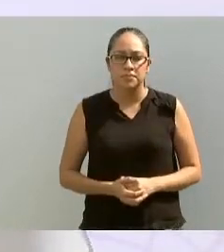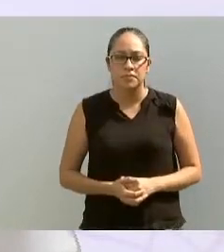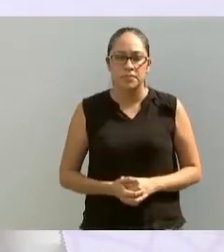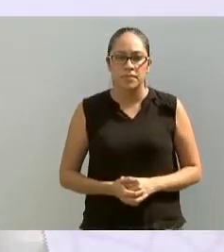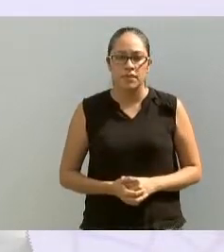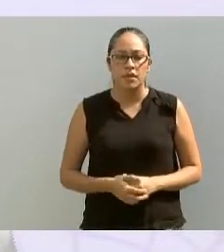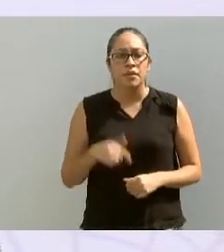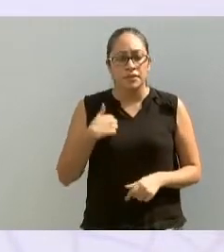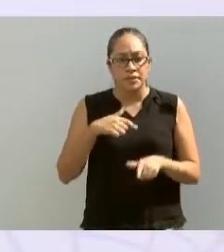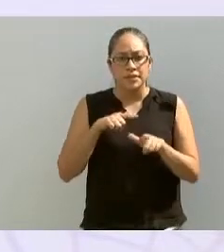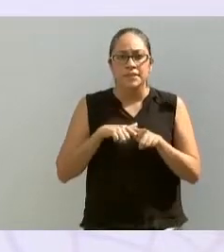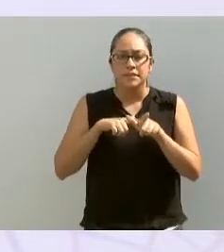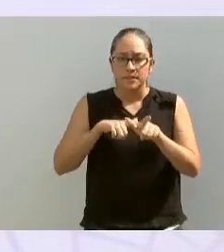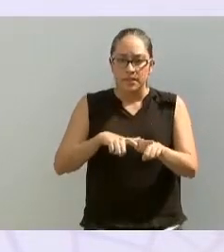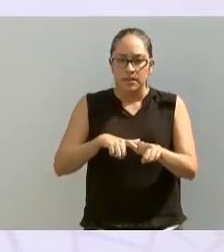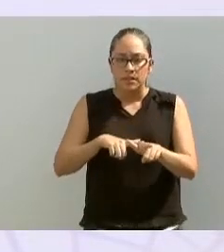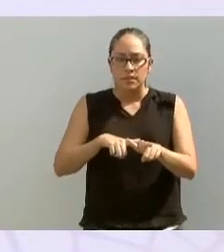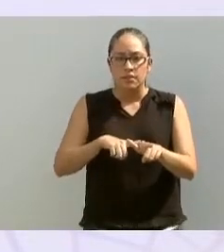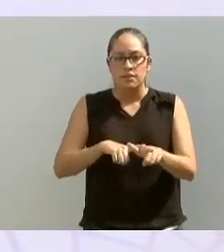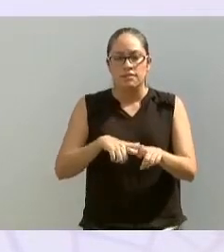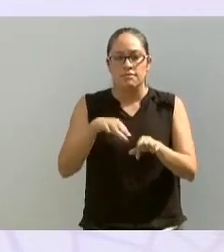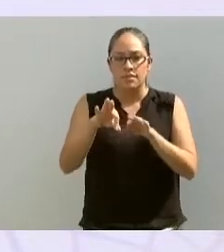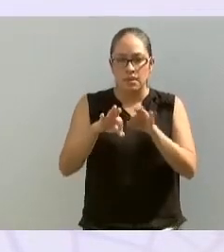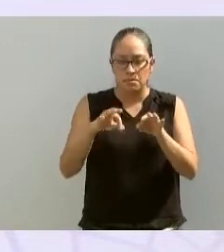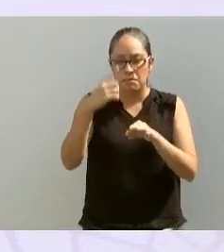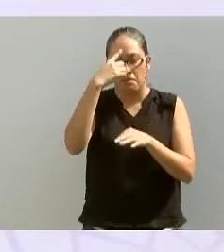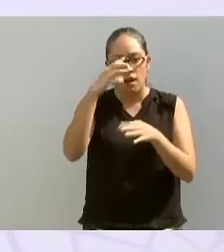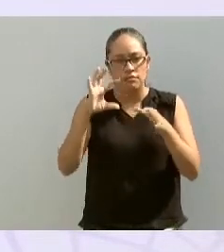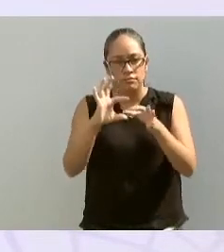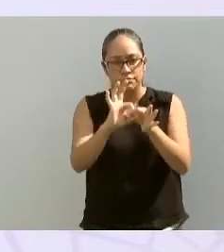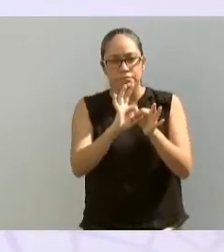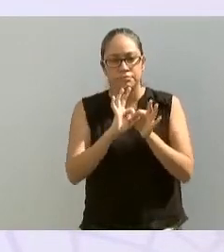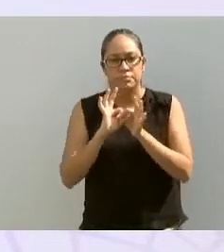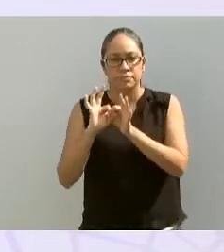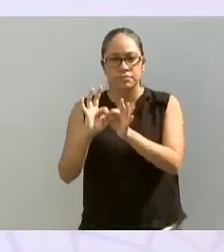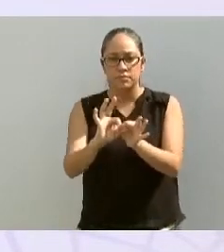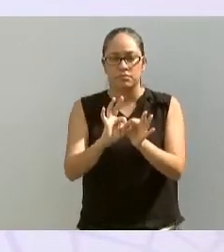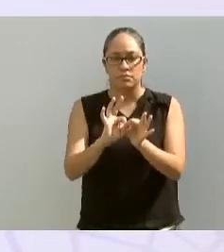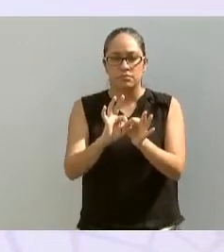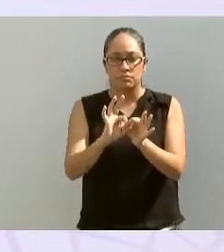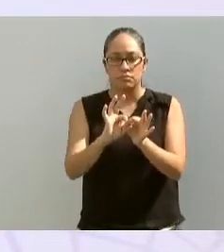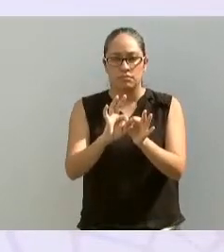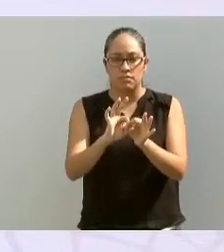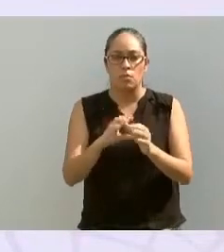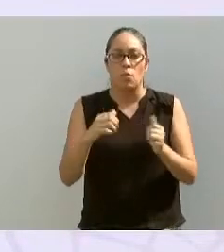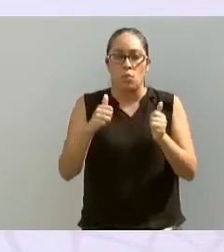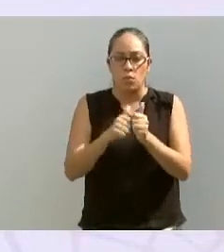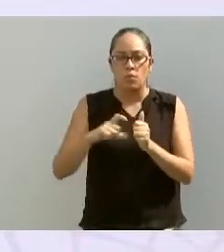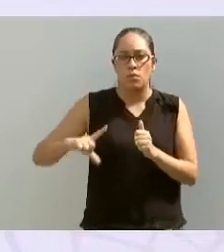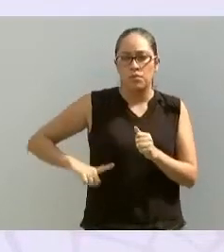a seguir trabajando de manera coordinada con el gobierno del estado,